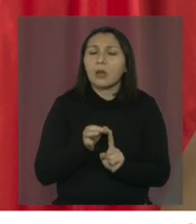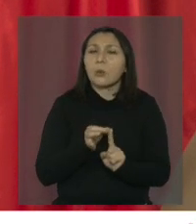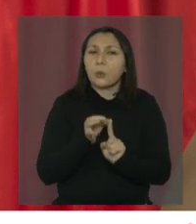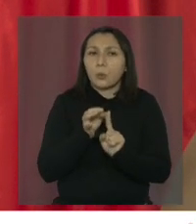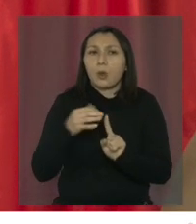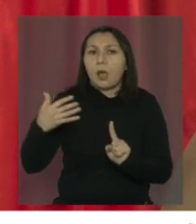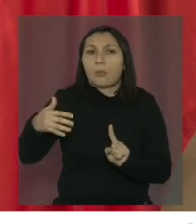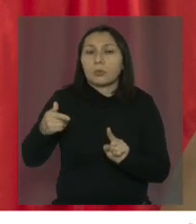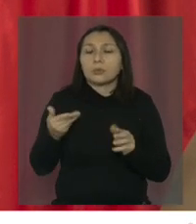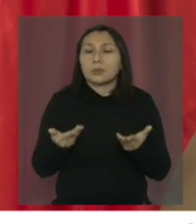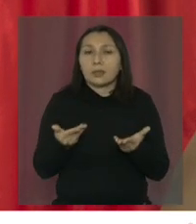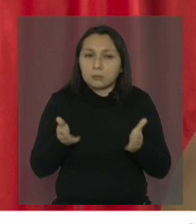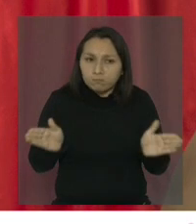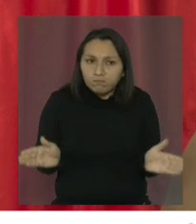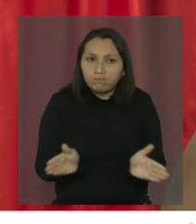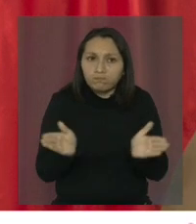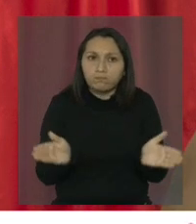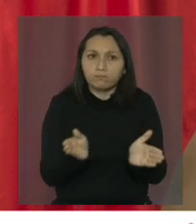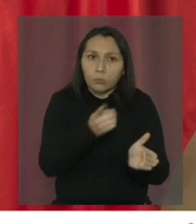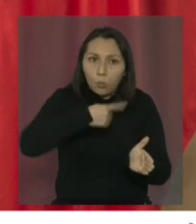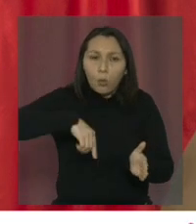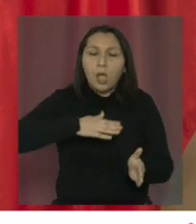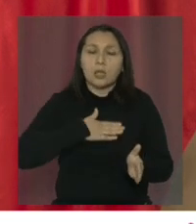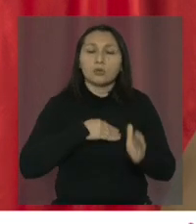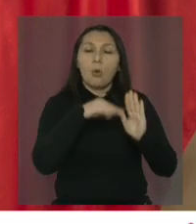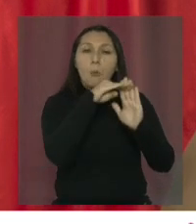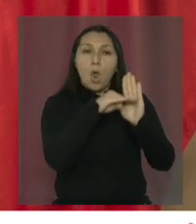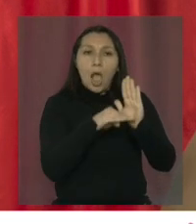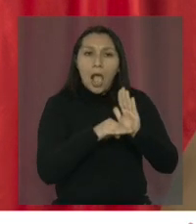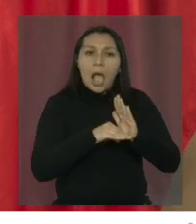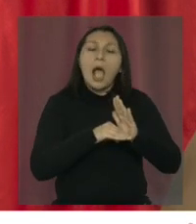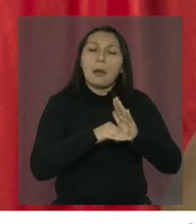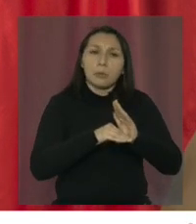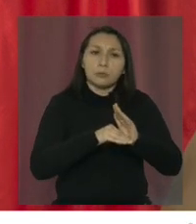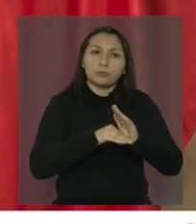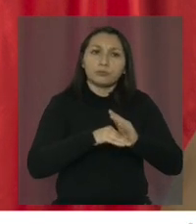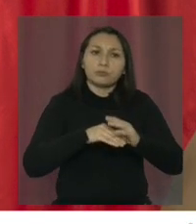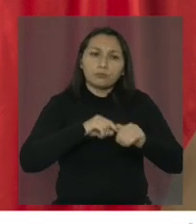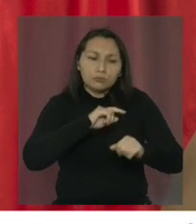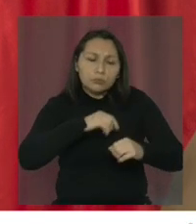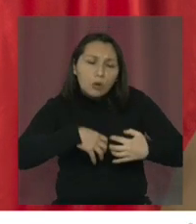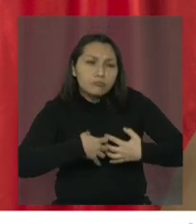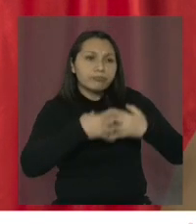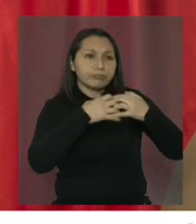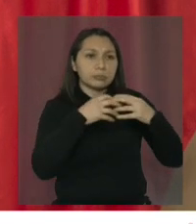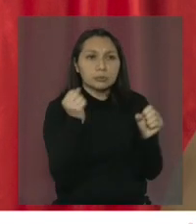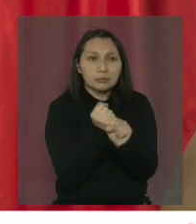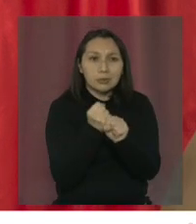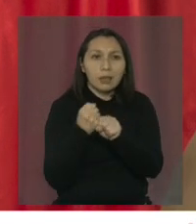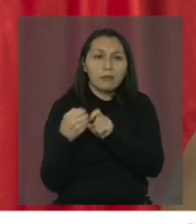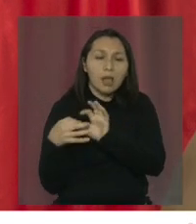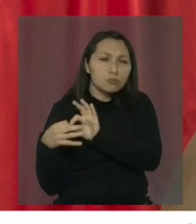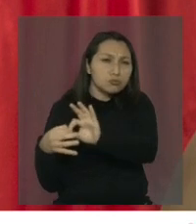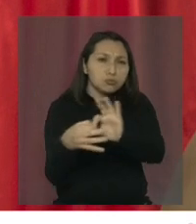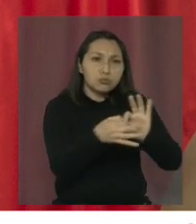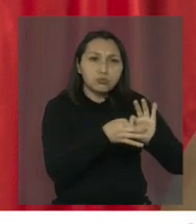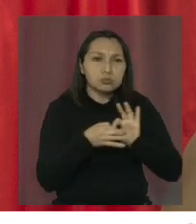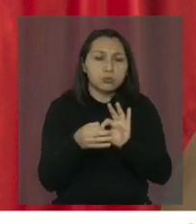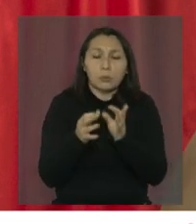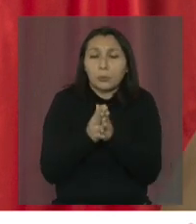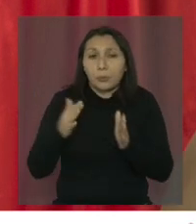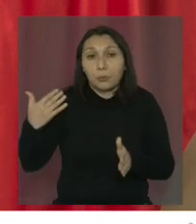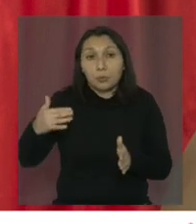tenemos de empujar en nuestro programa de fortalecer no es cierto nuestro trabajo colectivo que es sumamente importante